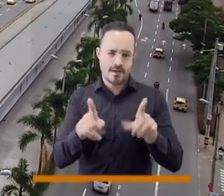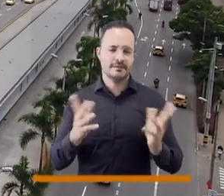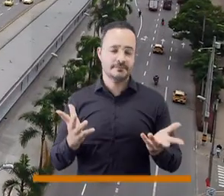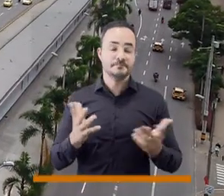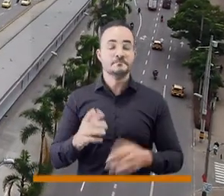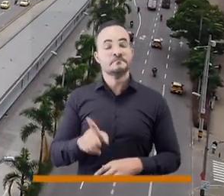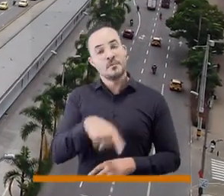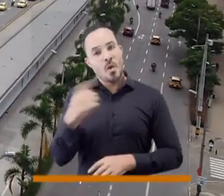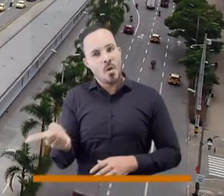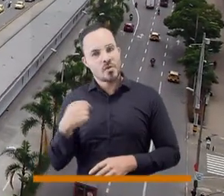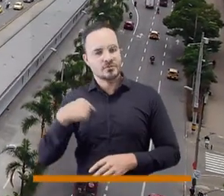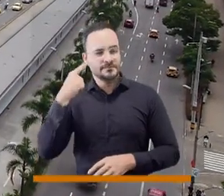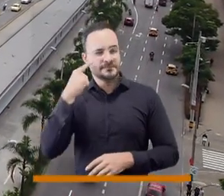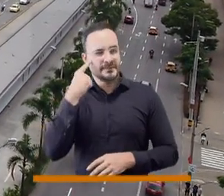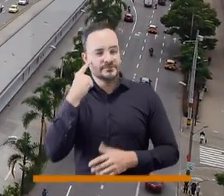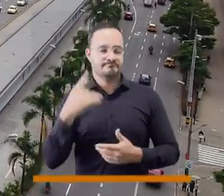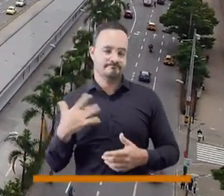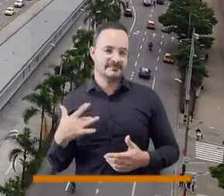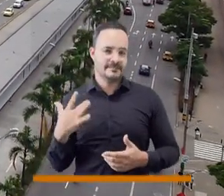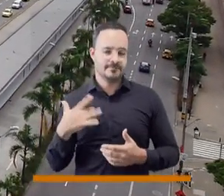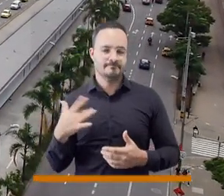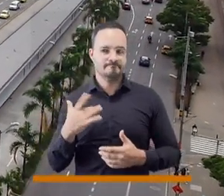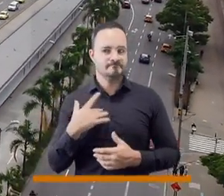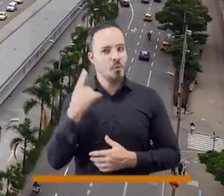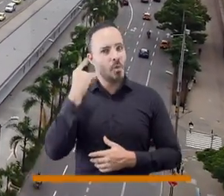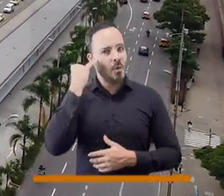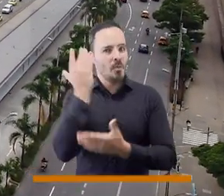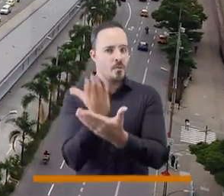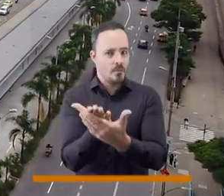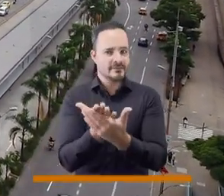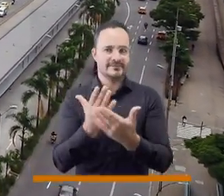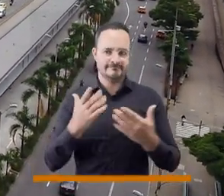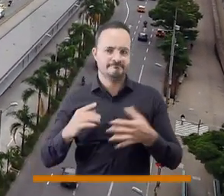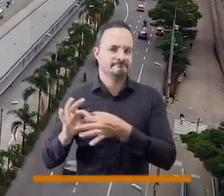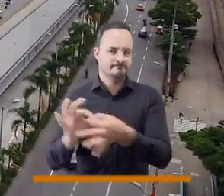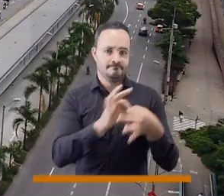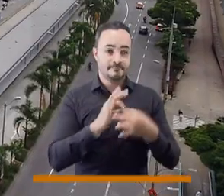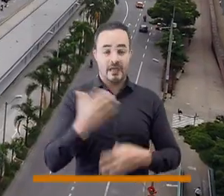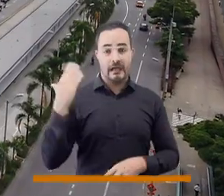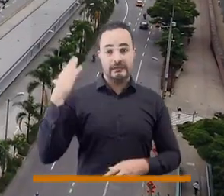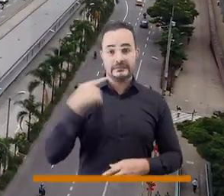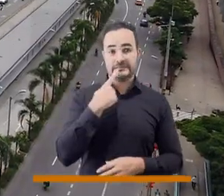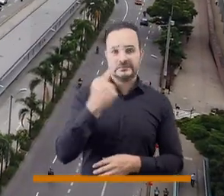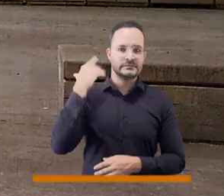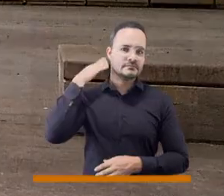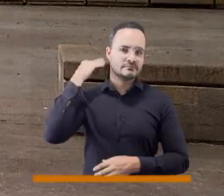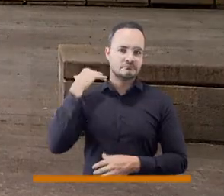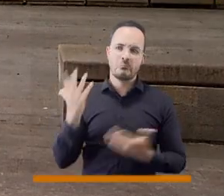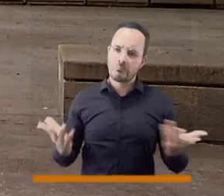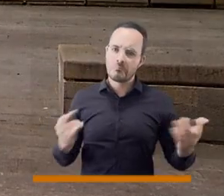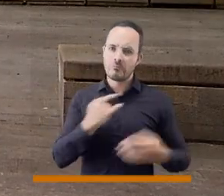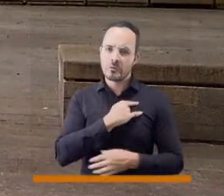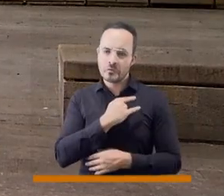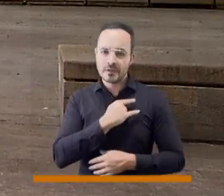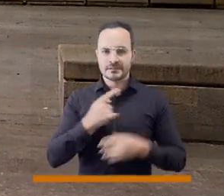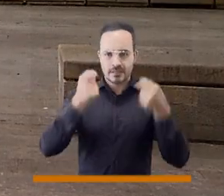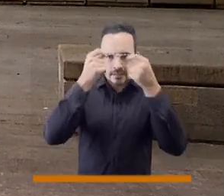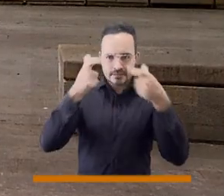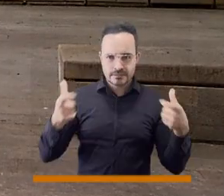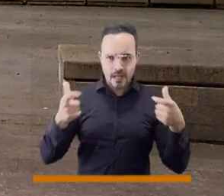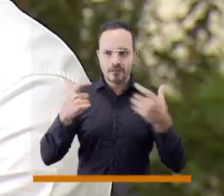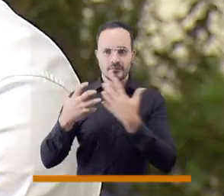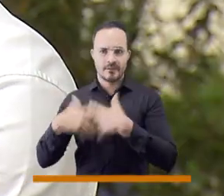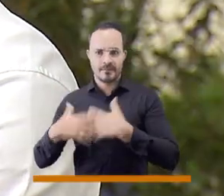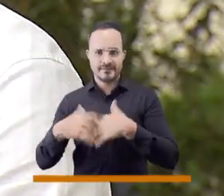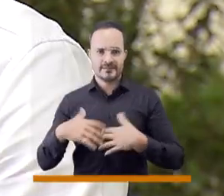una alternativa importante que nos puede juntar a todos, y es ese modelo que acabó Daniel Quintero, que era el diálogo institucional entre